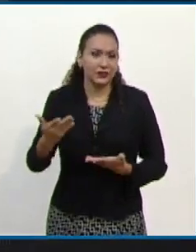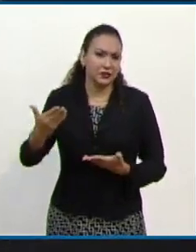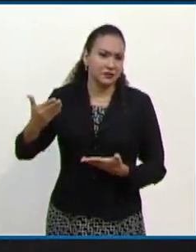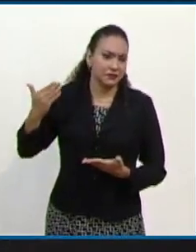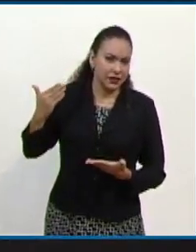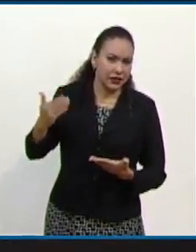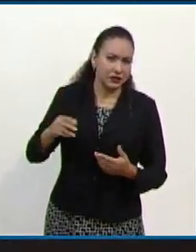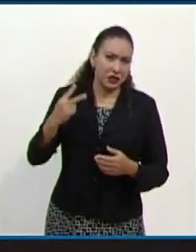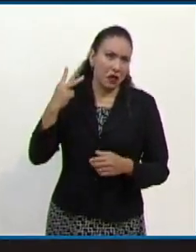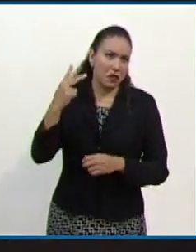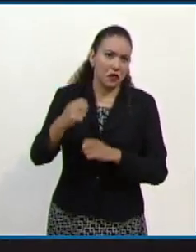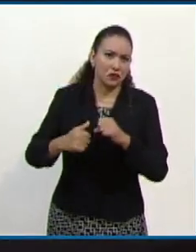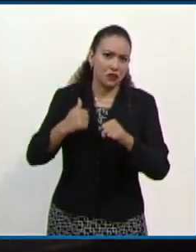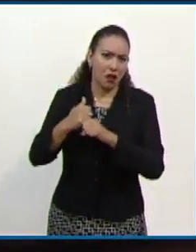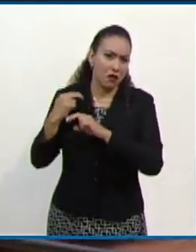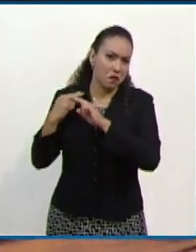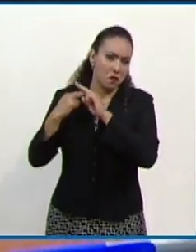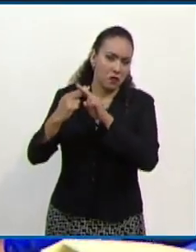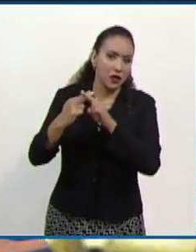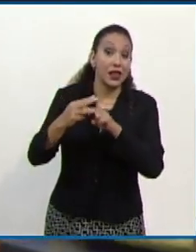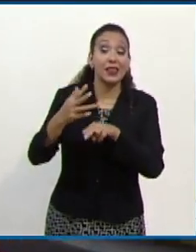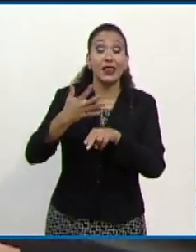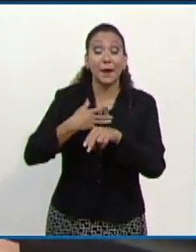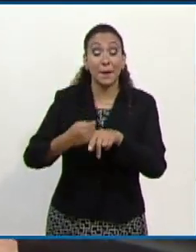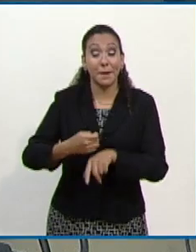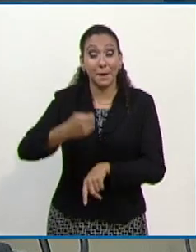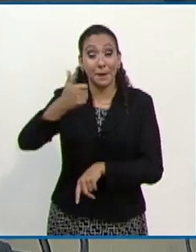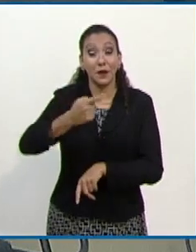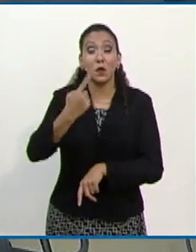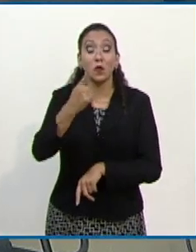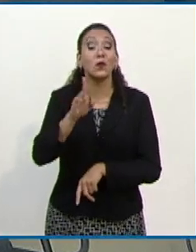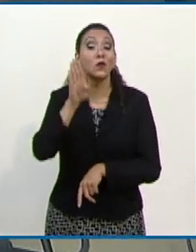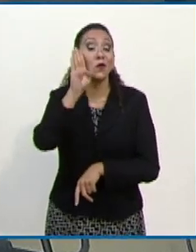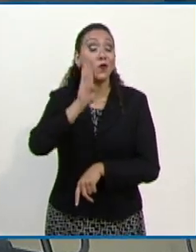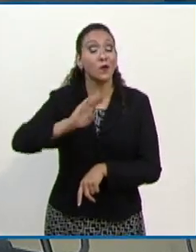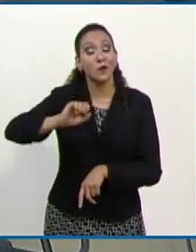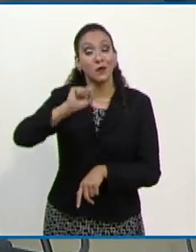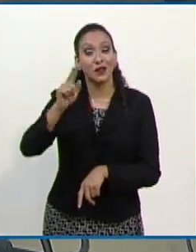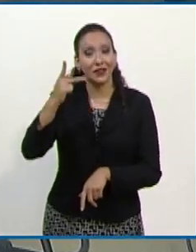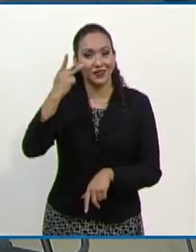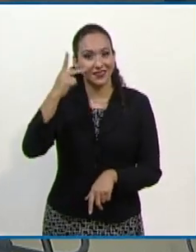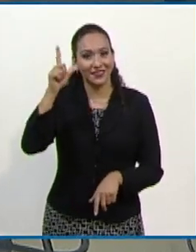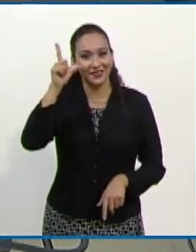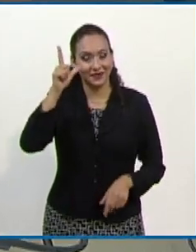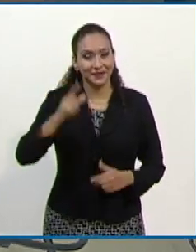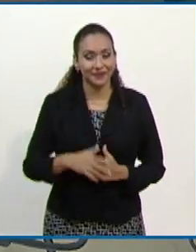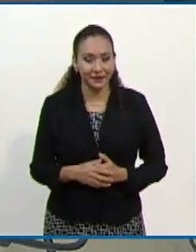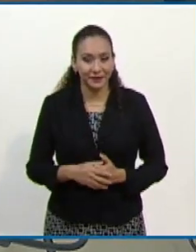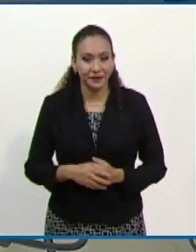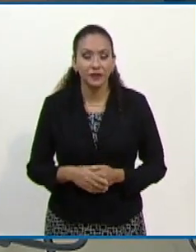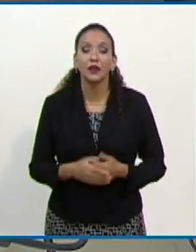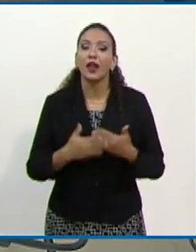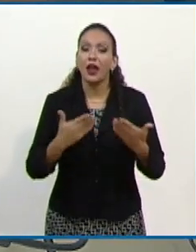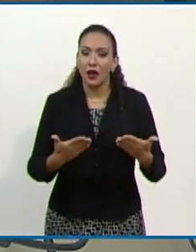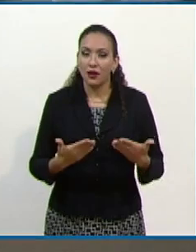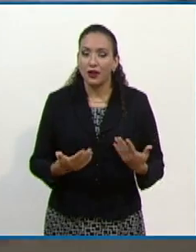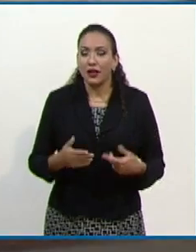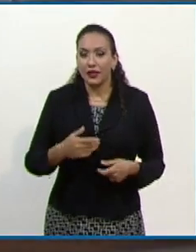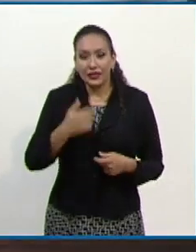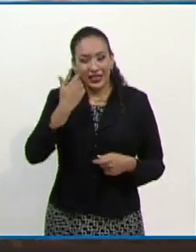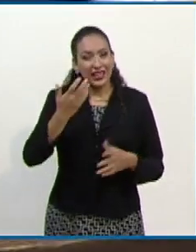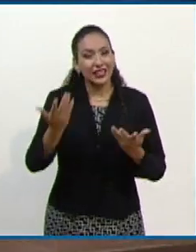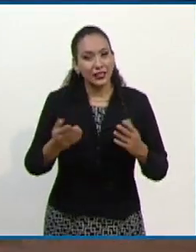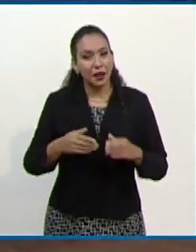de la Federación, se tiene a la primera ministra presidenta, Norma Lucía Piña Hernández. Indicó que para romper los techos de cristal